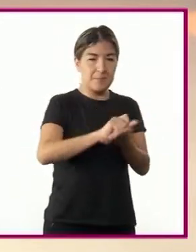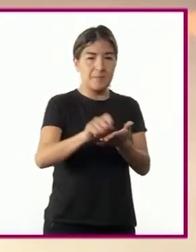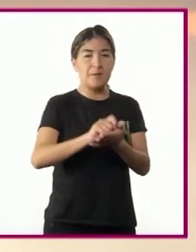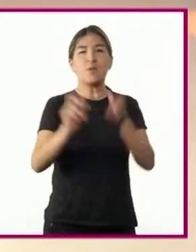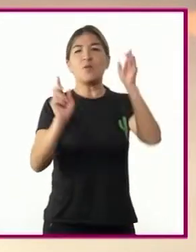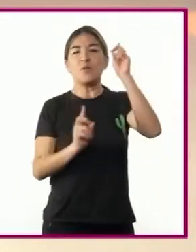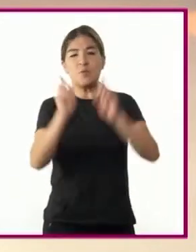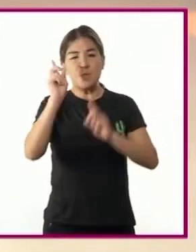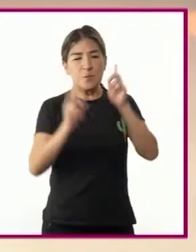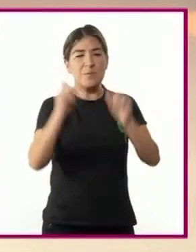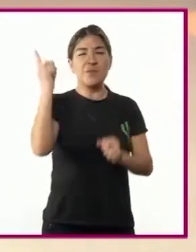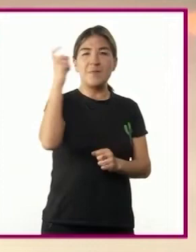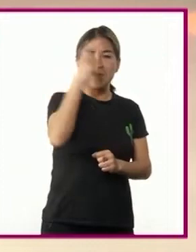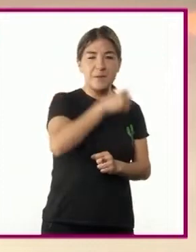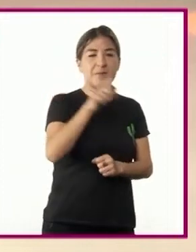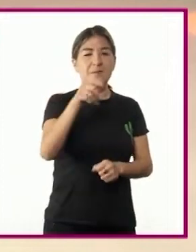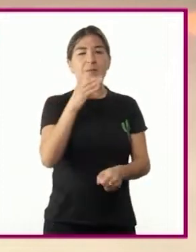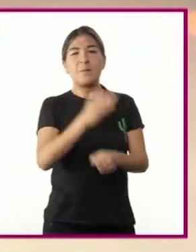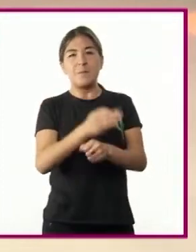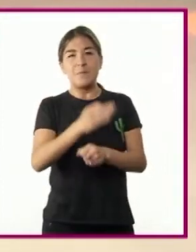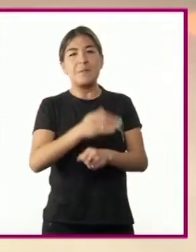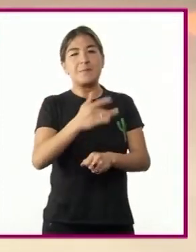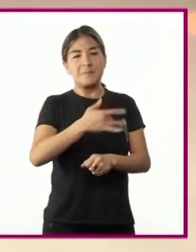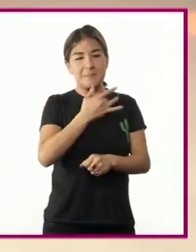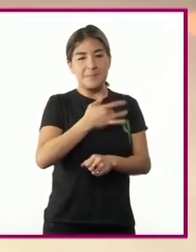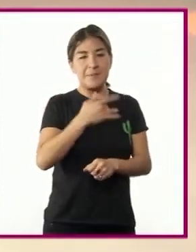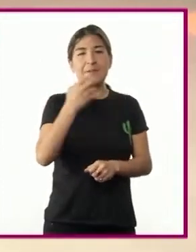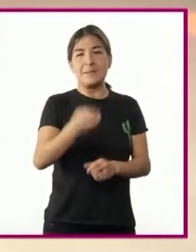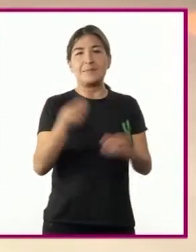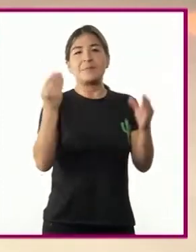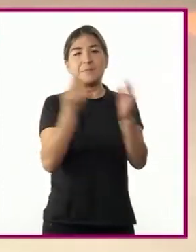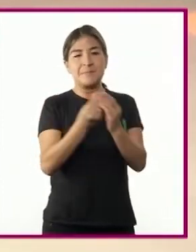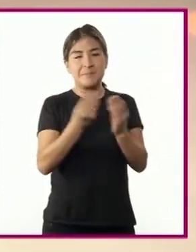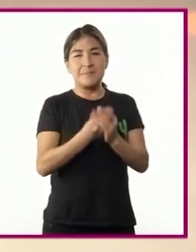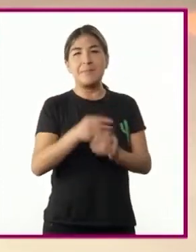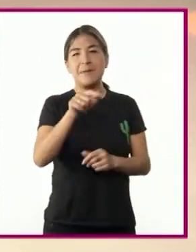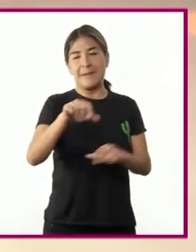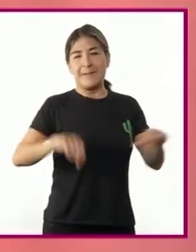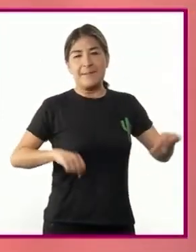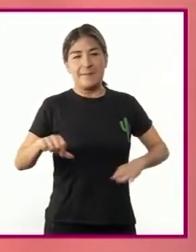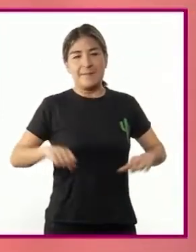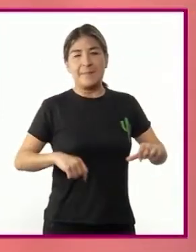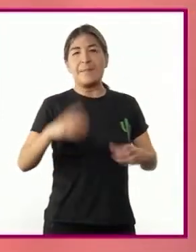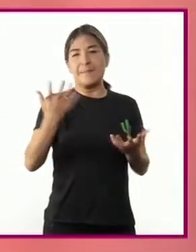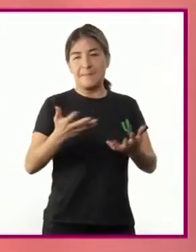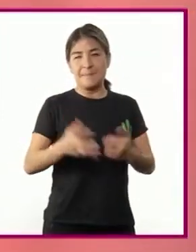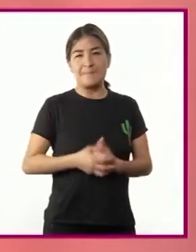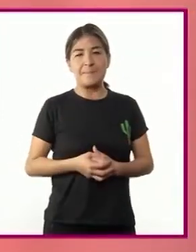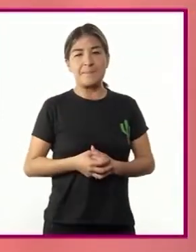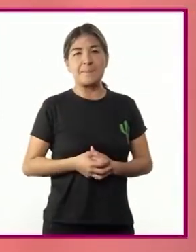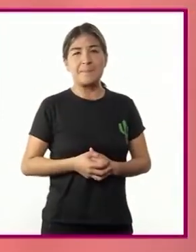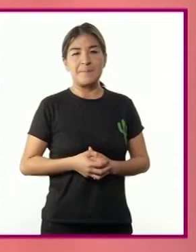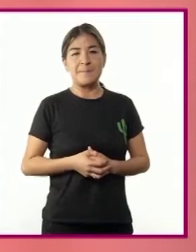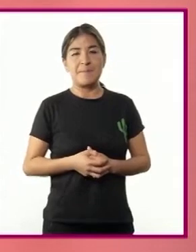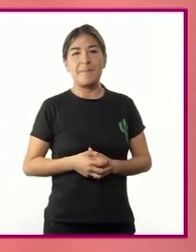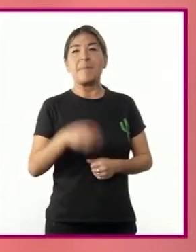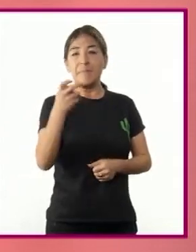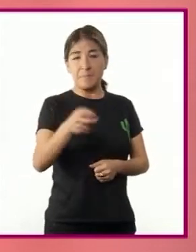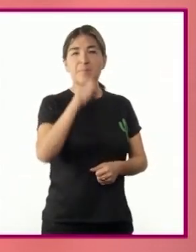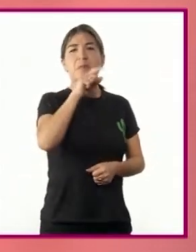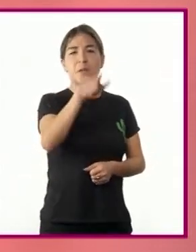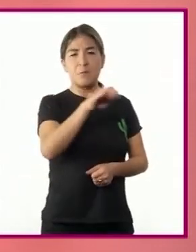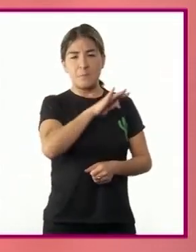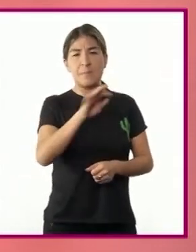dudas, inquietudes o dificultades que surjan durante el planteamiento de las actividades que realizaremos. Estas las podrán